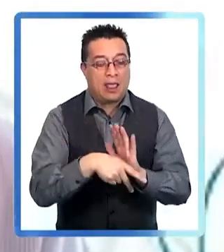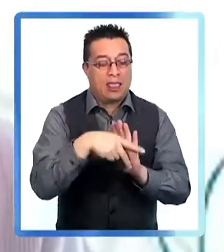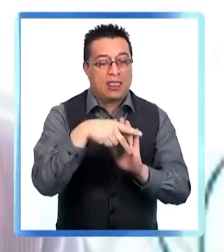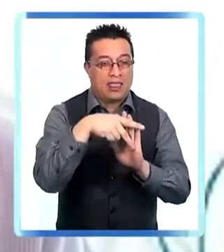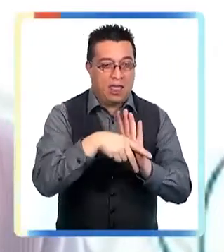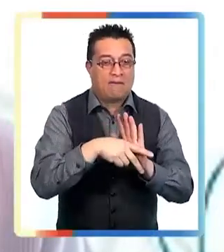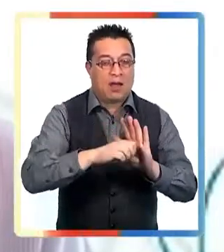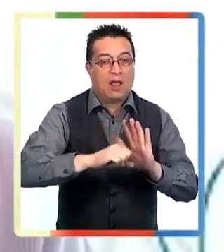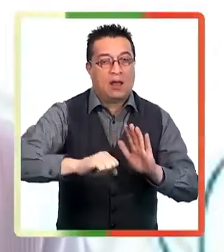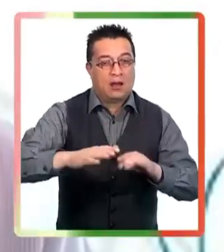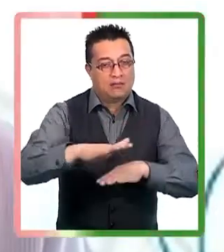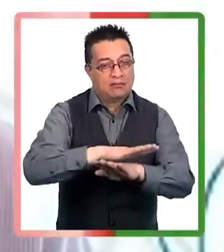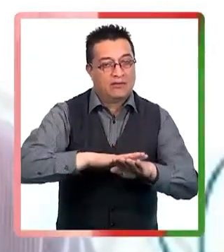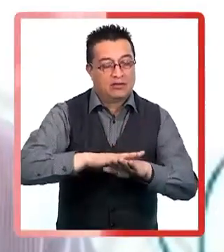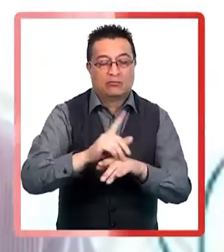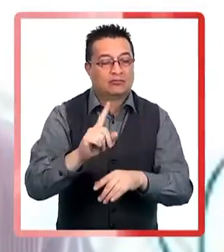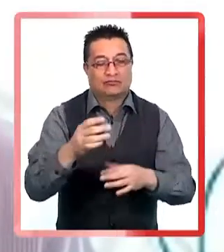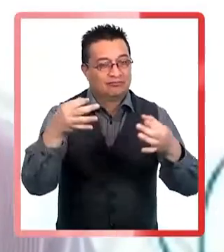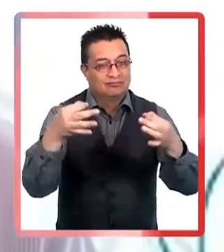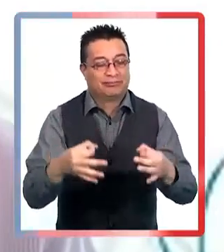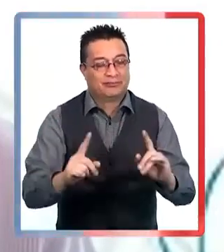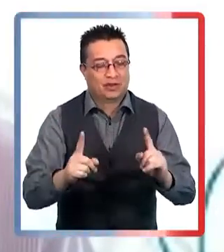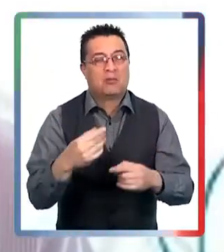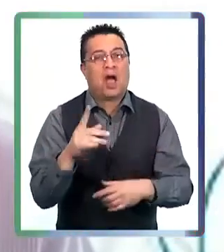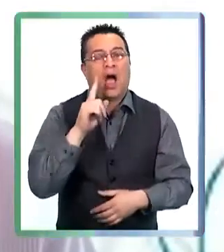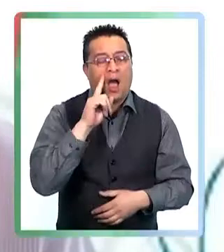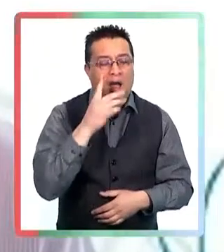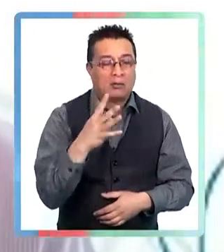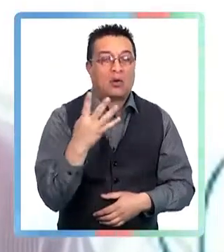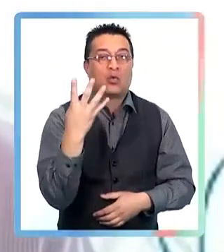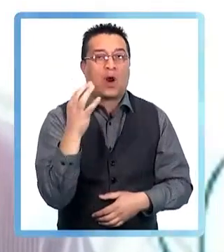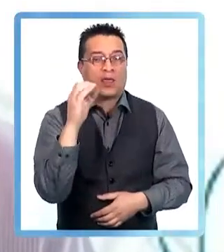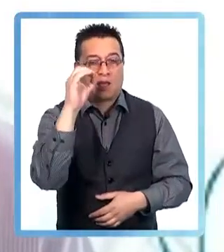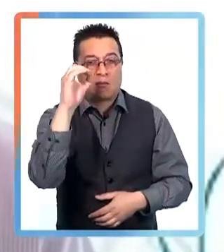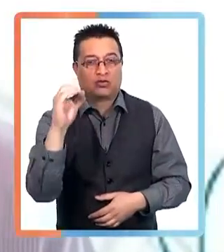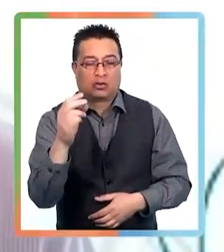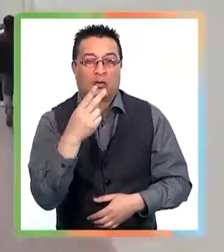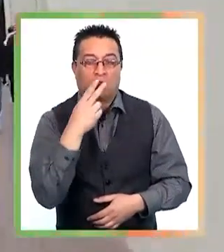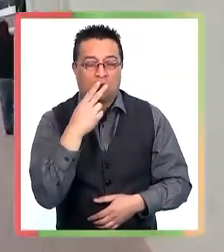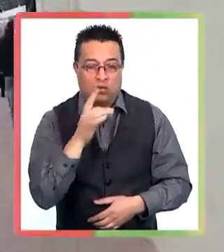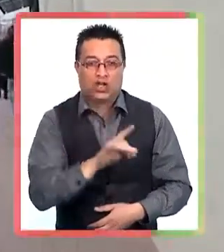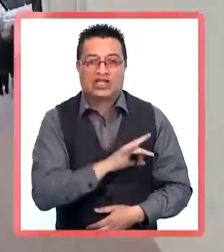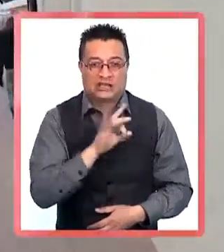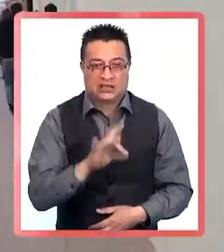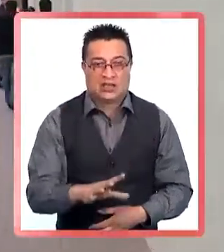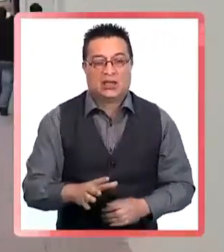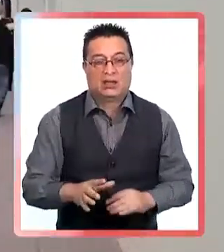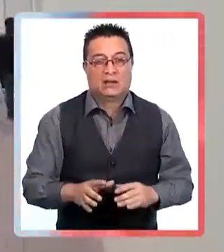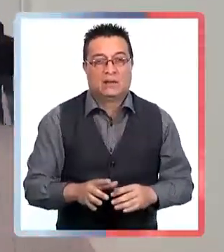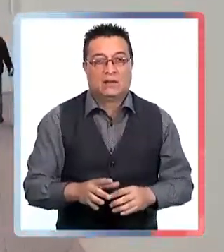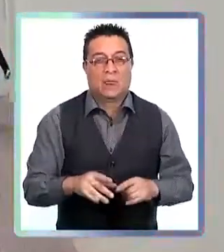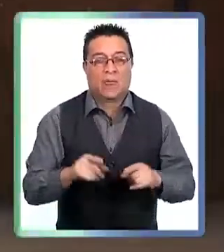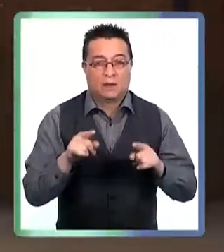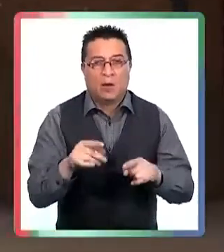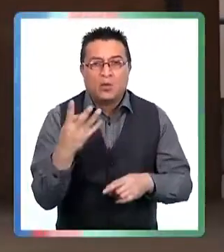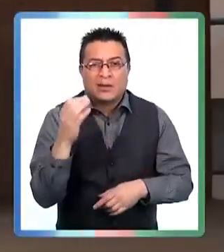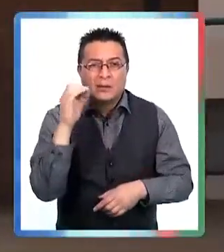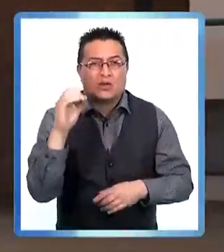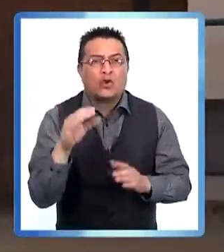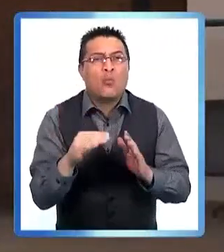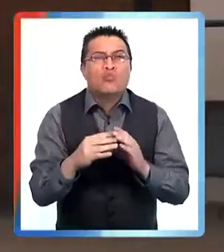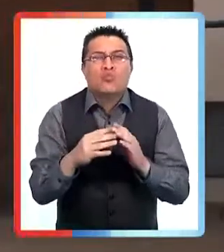de prevención no son adecuados. Tenemos un 40% de fumadores en Chile.